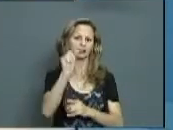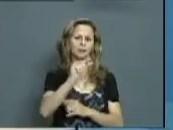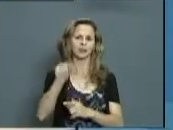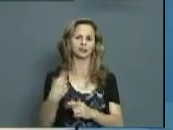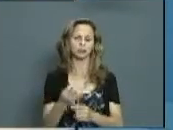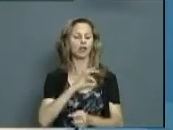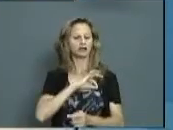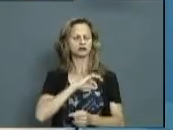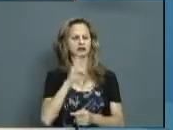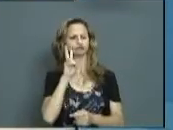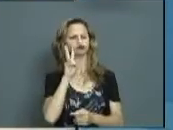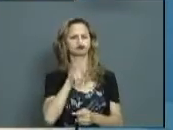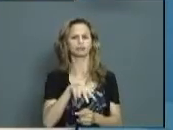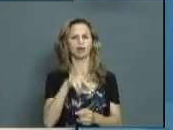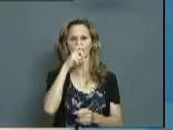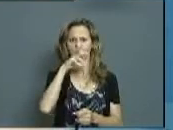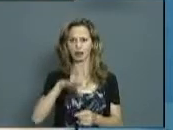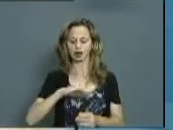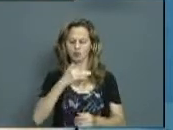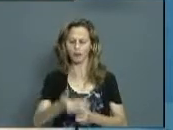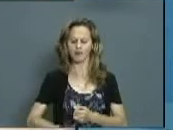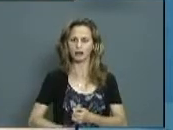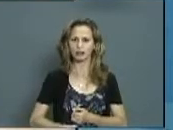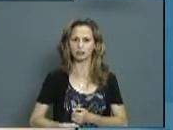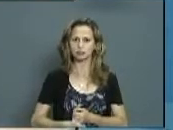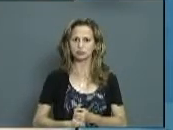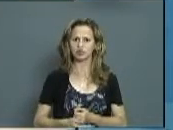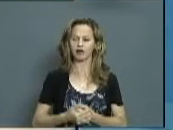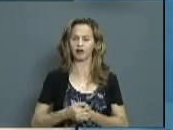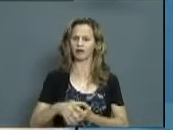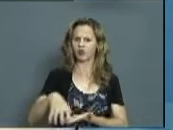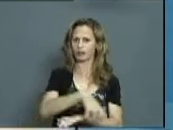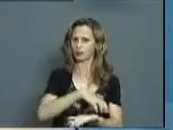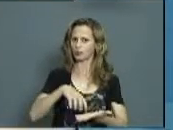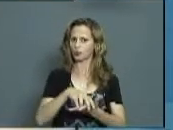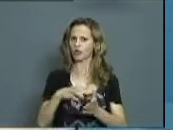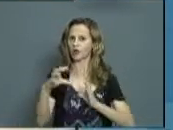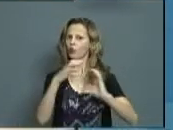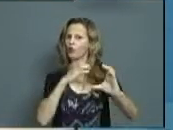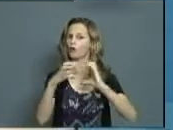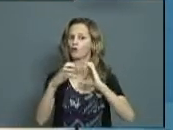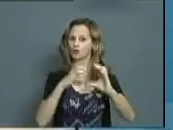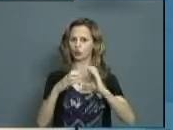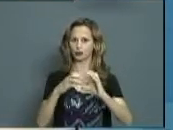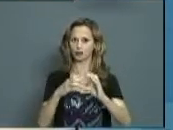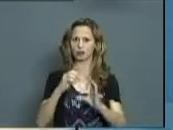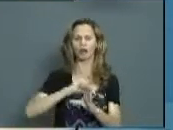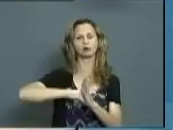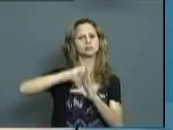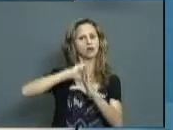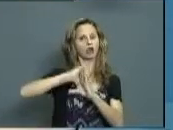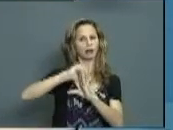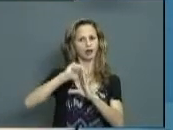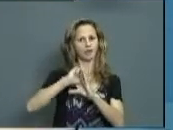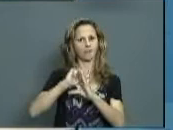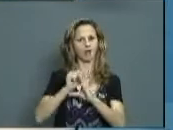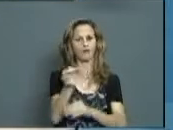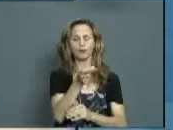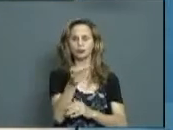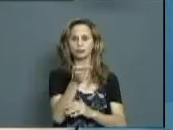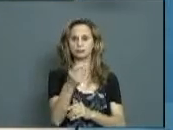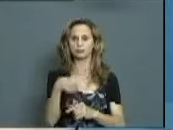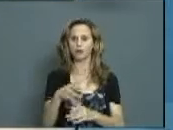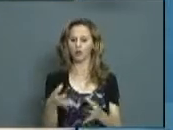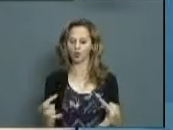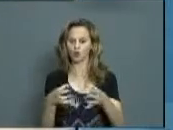la COVID-19, entre ellos niños y embarazadas, y se han comunicado con el municipio urbano Noris para que vaya